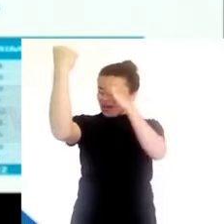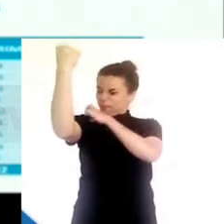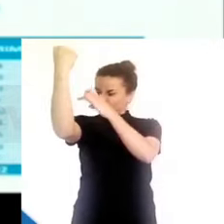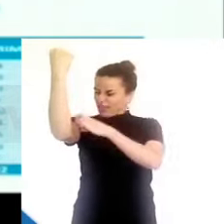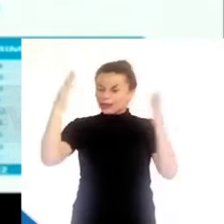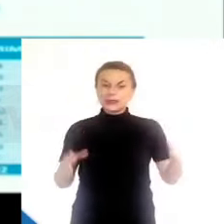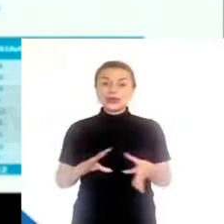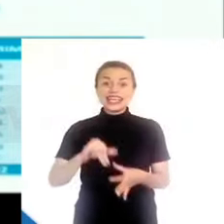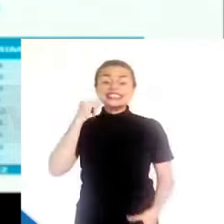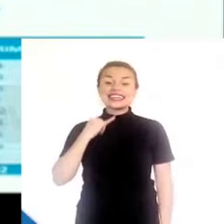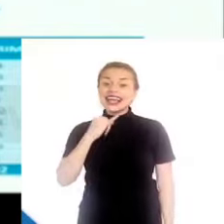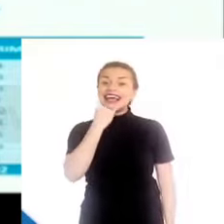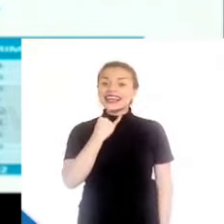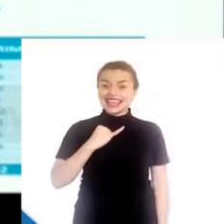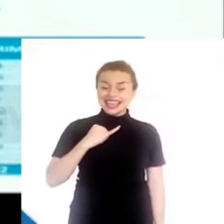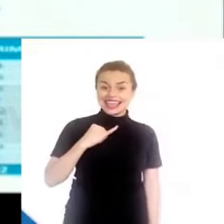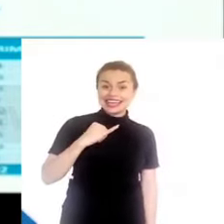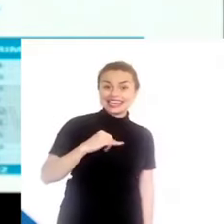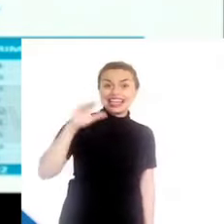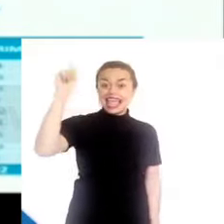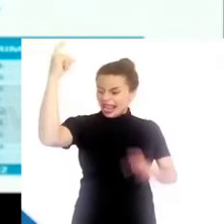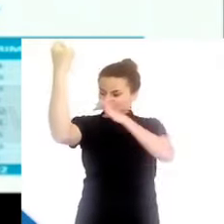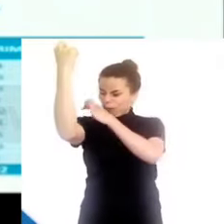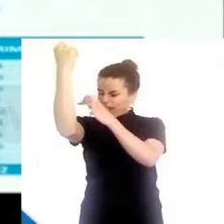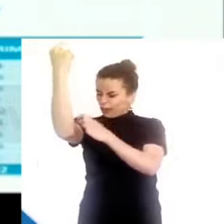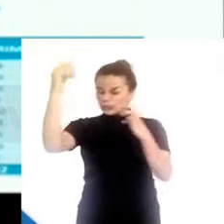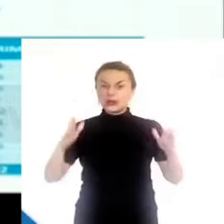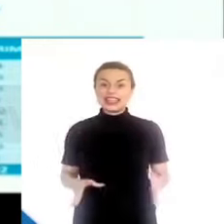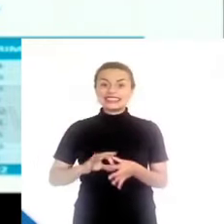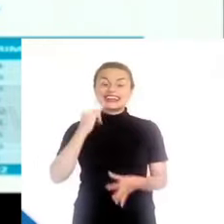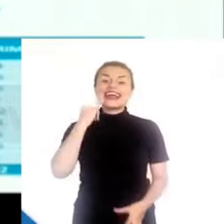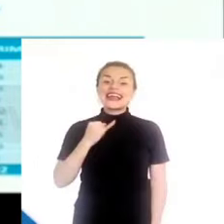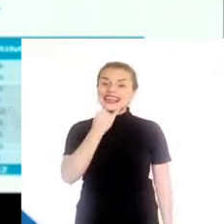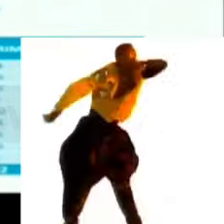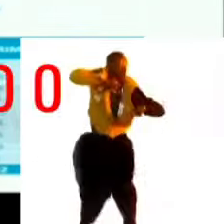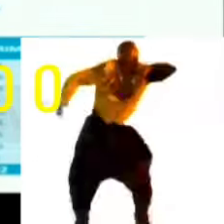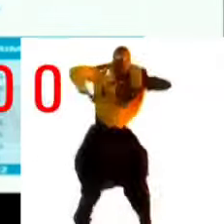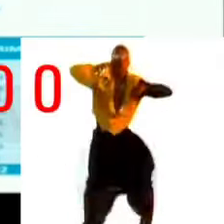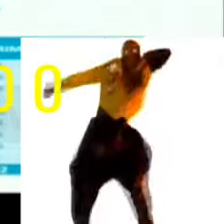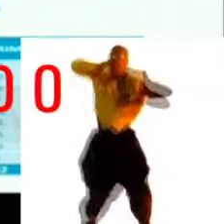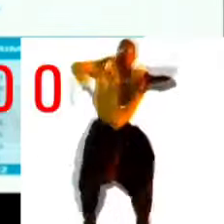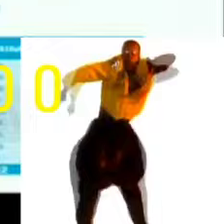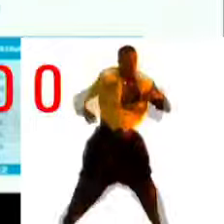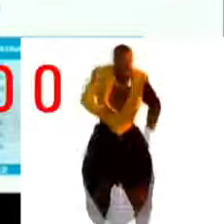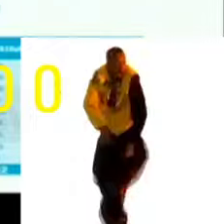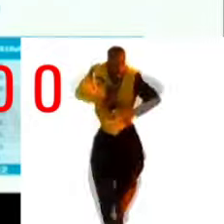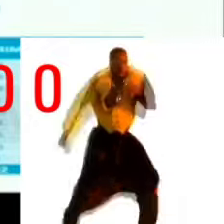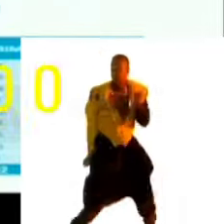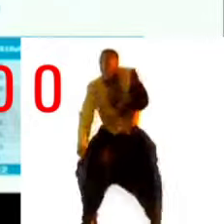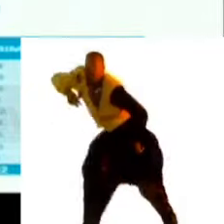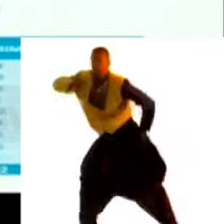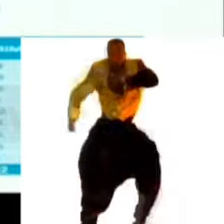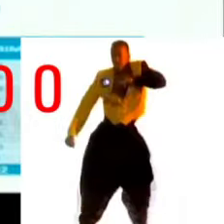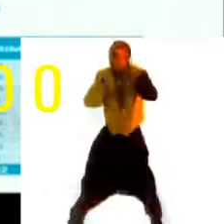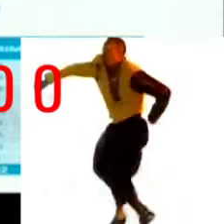formato de 2 litros y 25, también algunas alternativas de vino, Fernet estamos sumando para acompañar a la bebida cola.